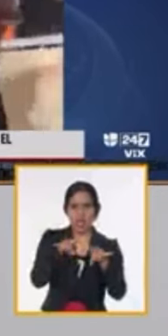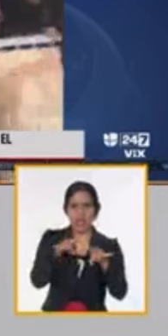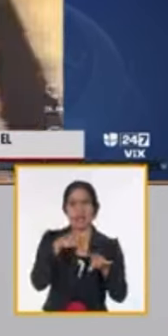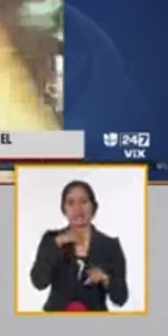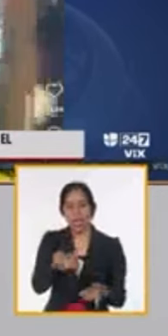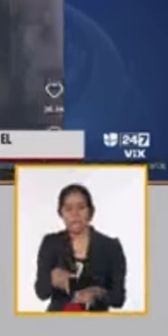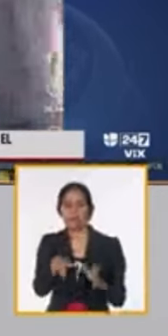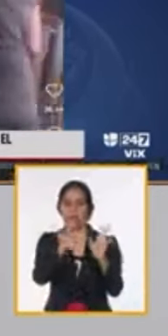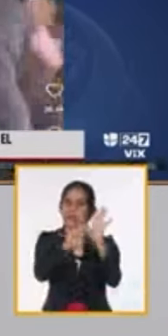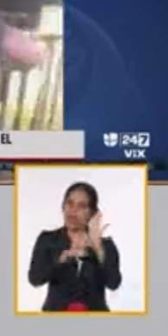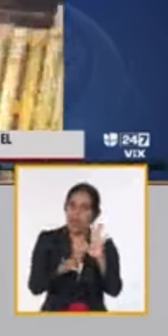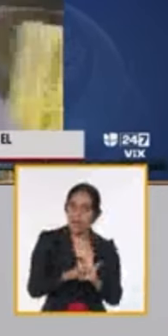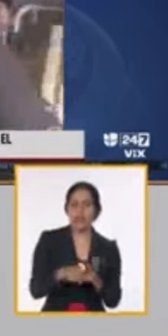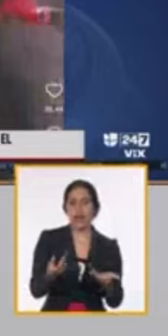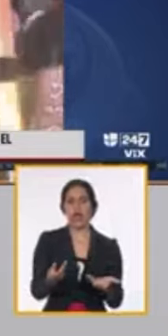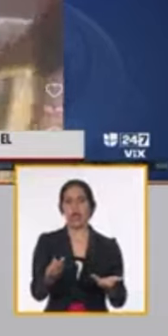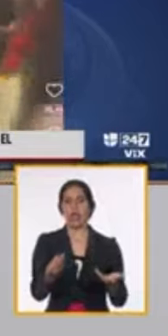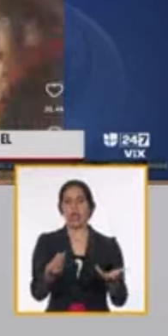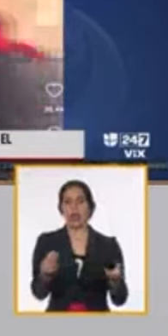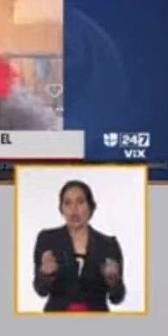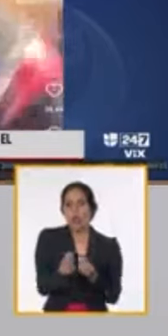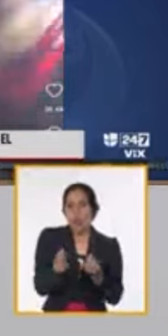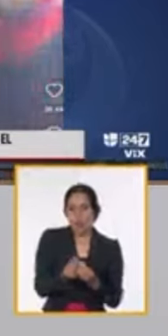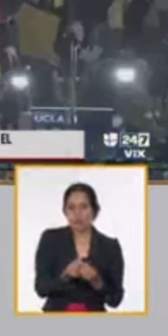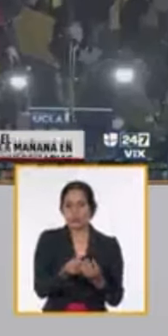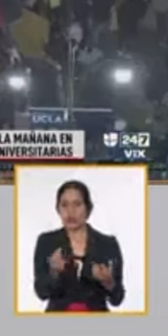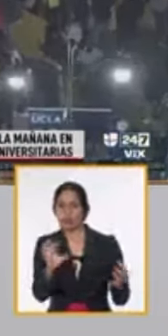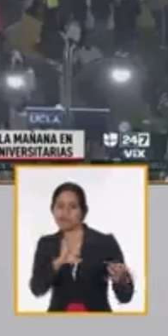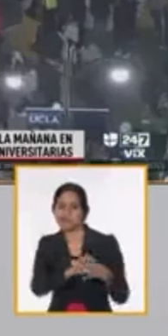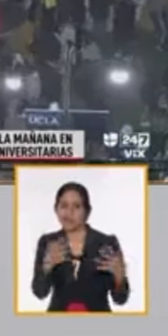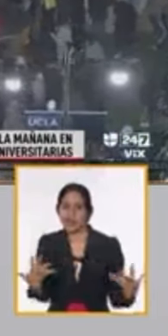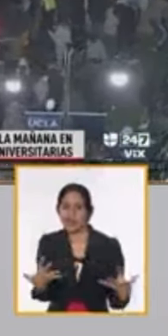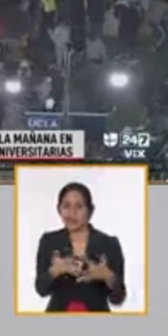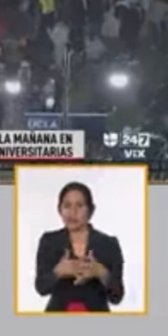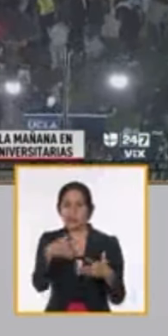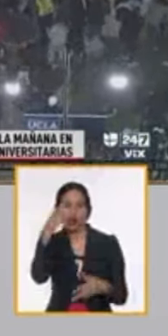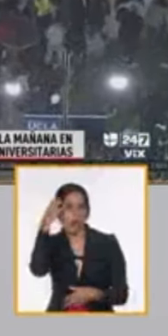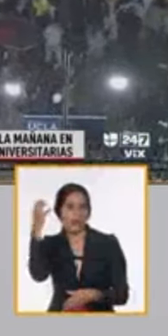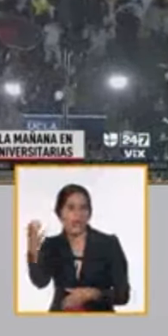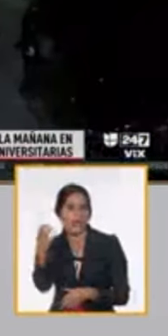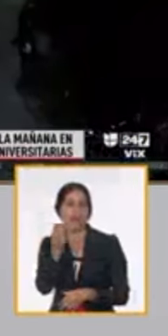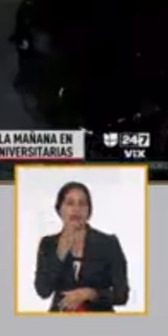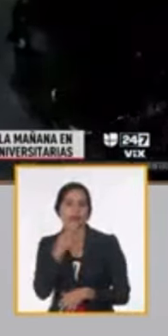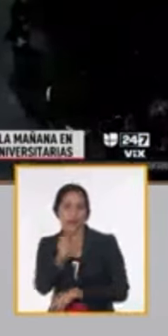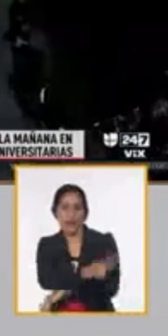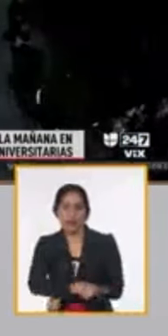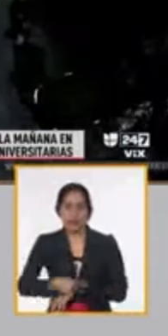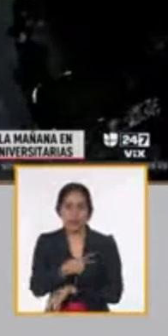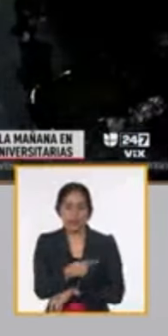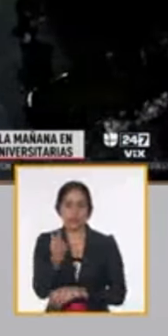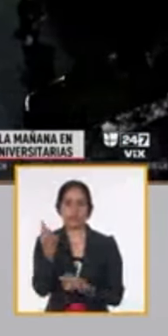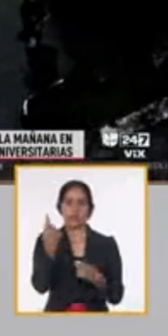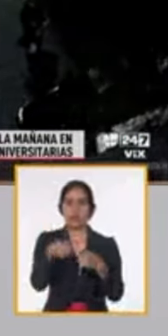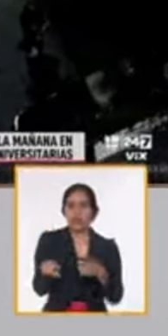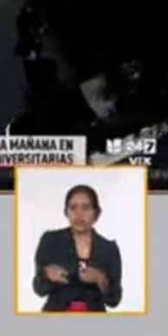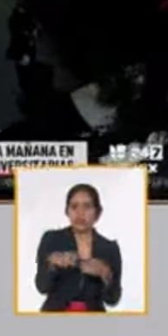que ver con el gobierno israelí o tienen que ver con la industria de la